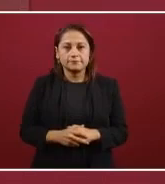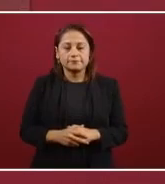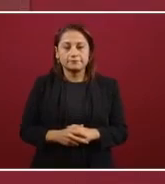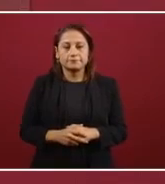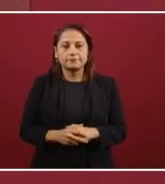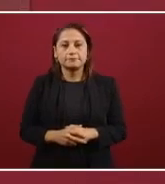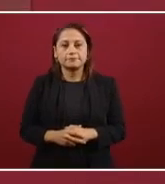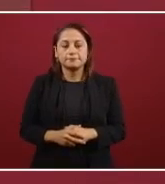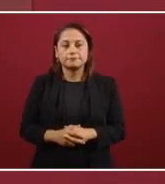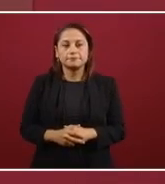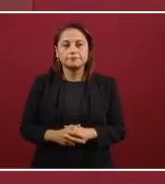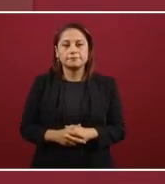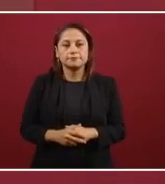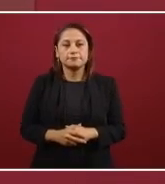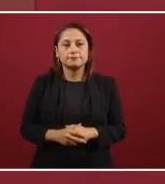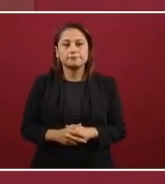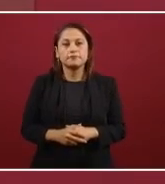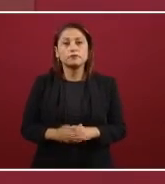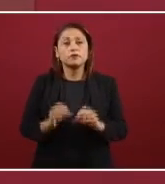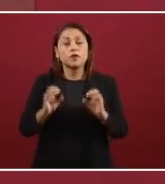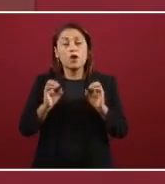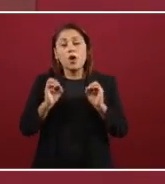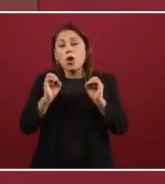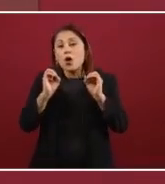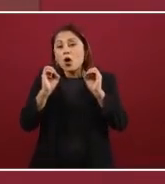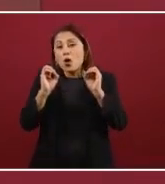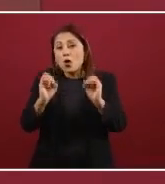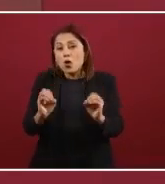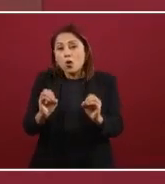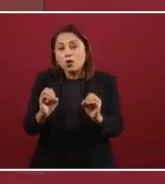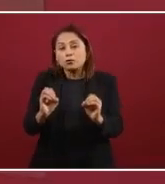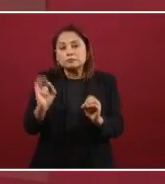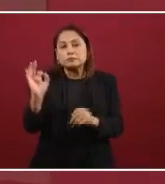a lo mejor en alguna otra parte del mundo